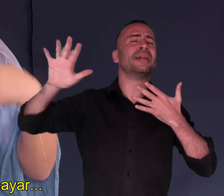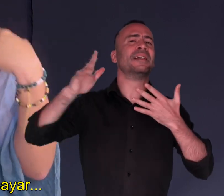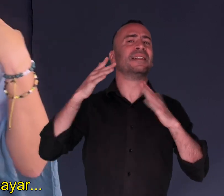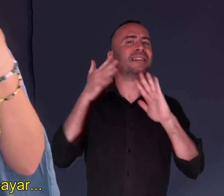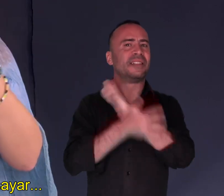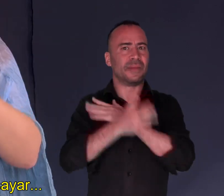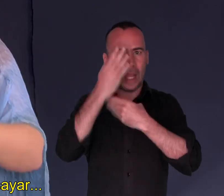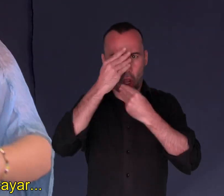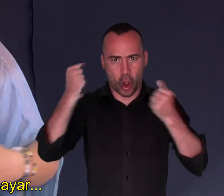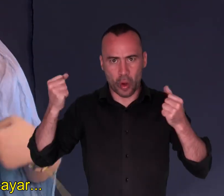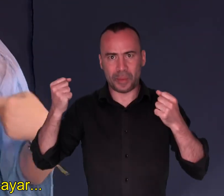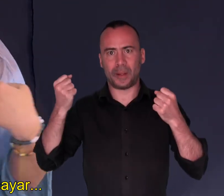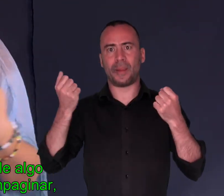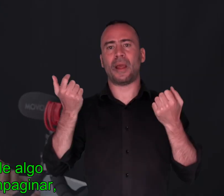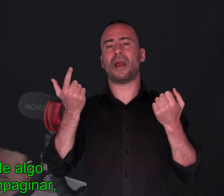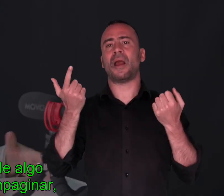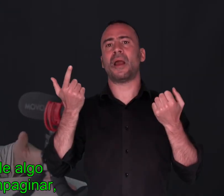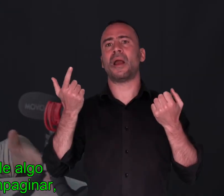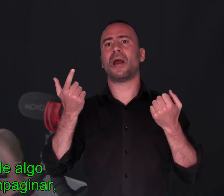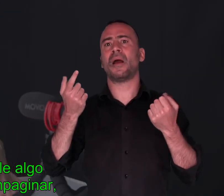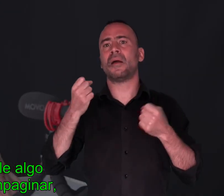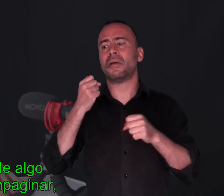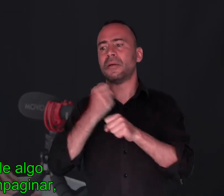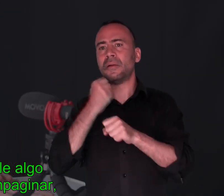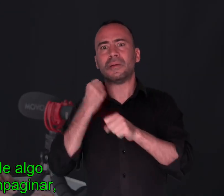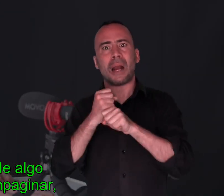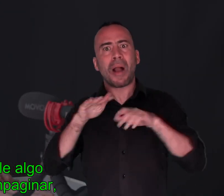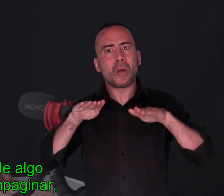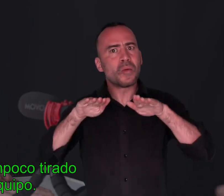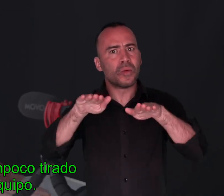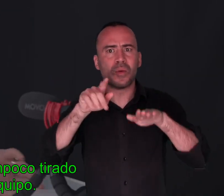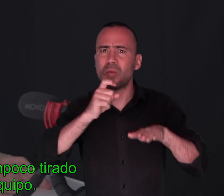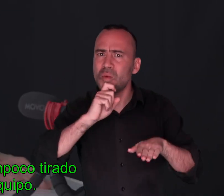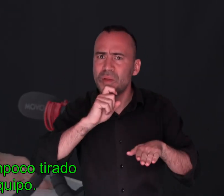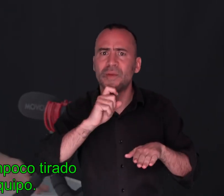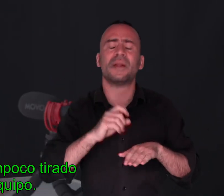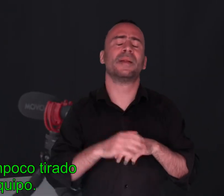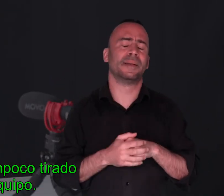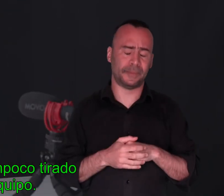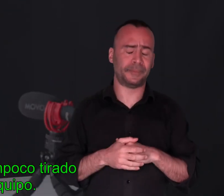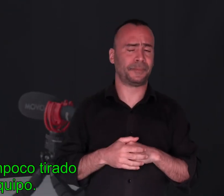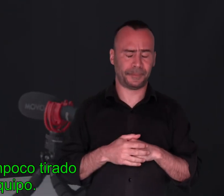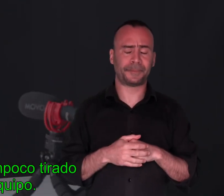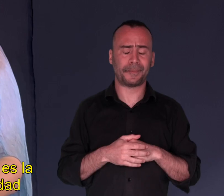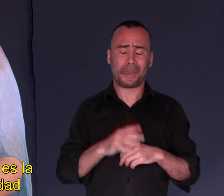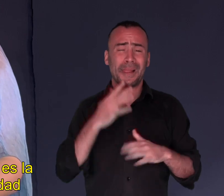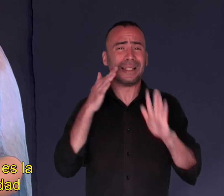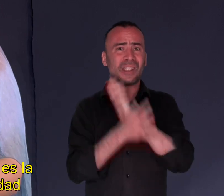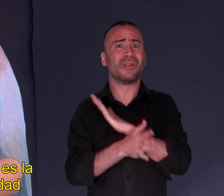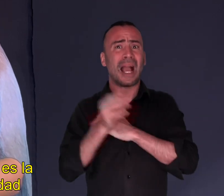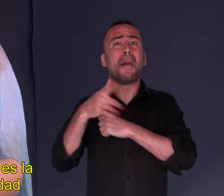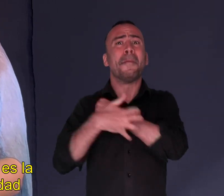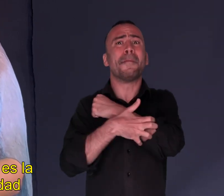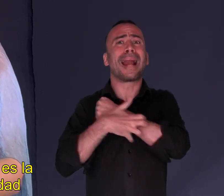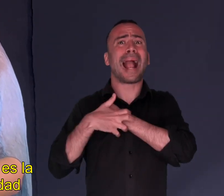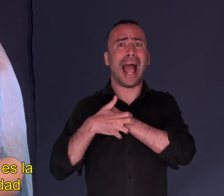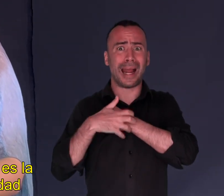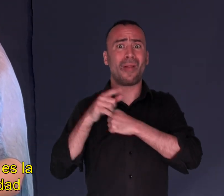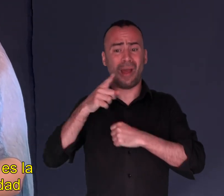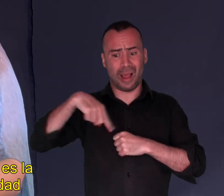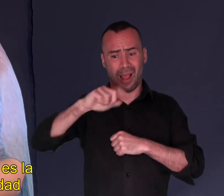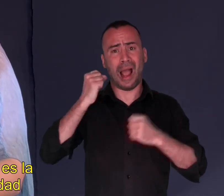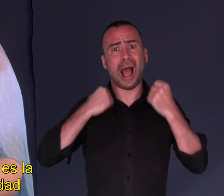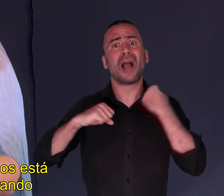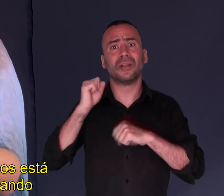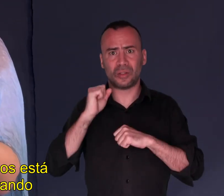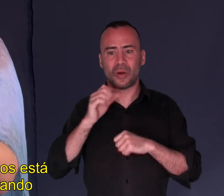estudiar volver a ensayar s que si te sale algo lo puedes compaginar para no dejar tampoco tirado a todo el equipo claro o sea es que esa es la